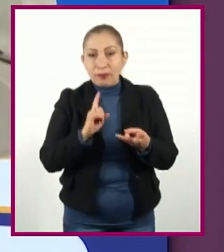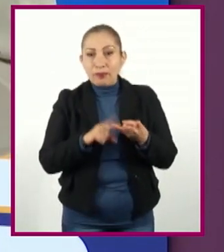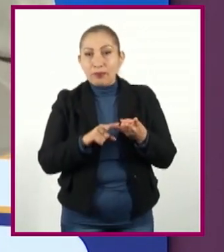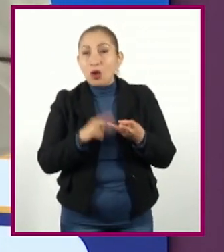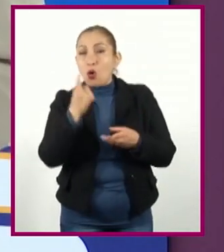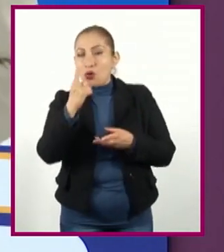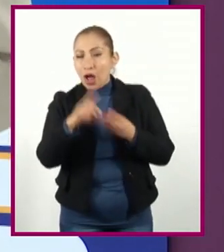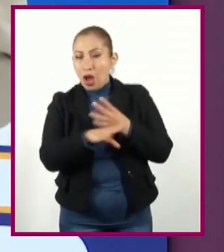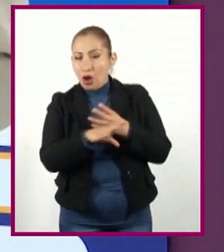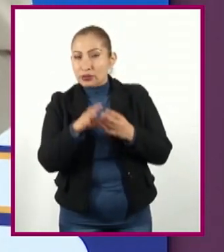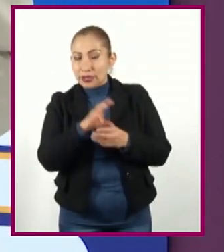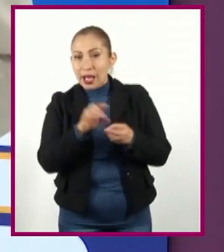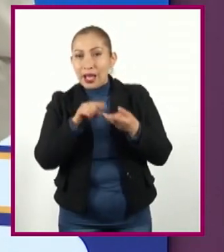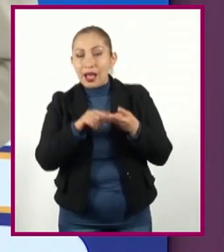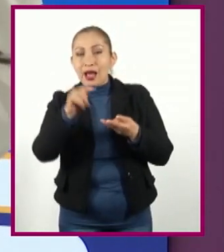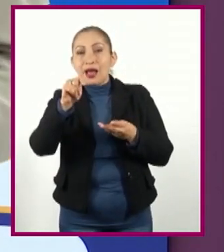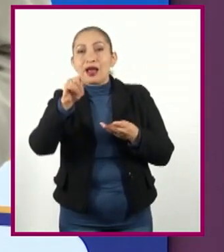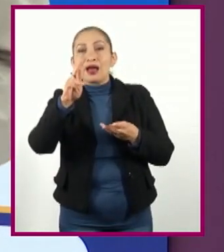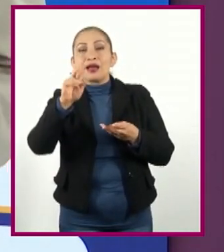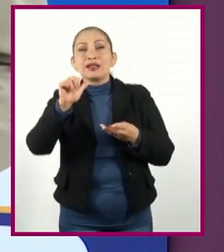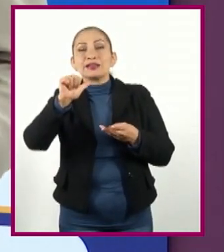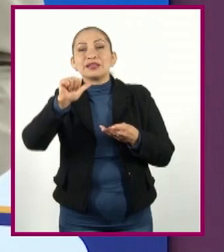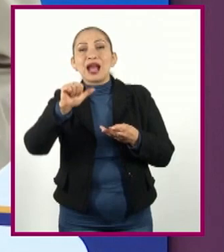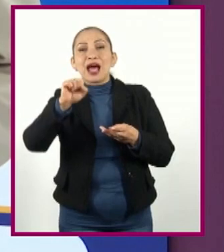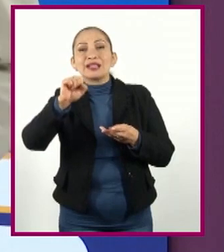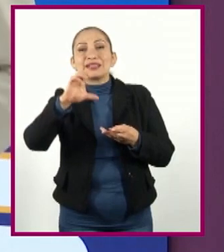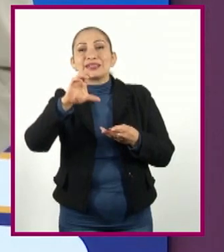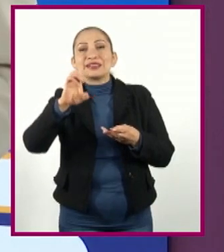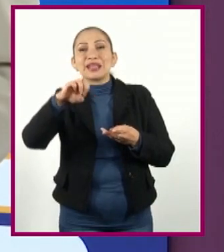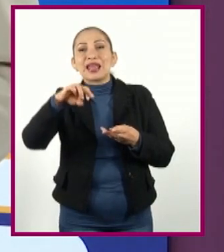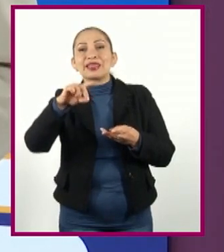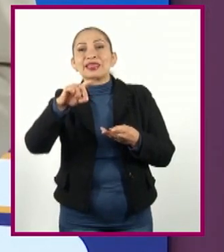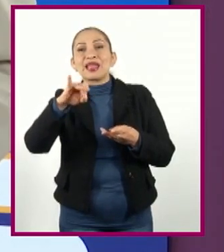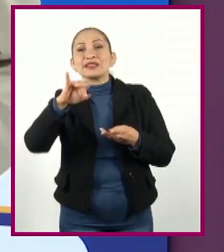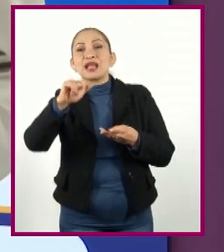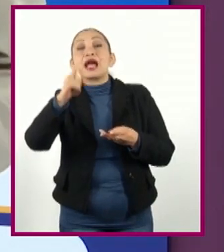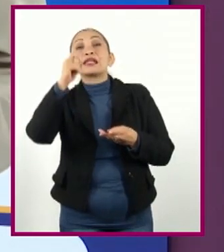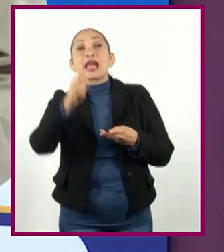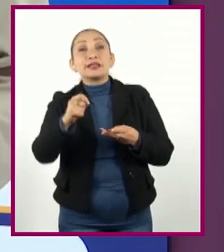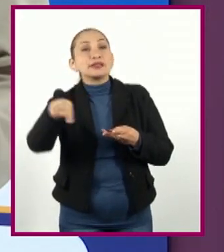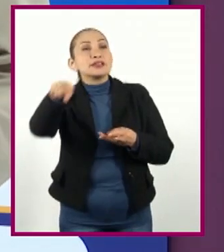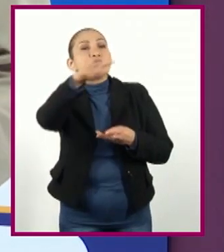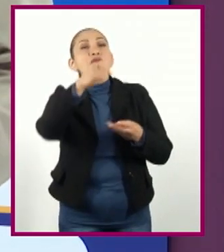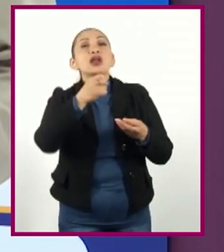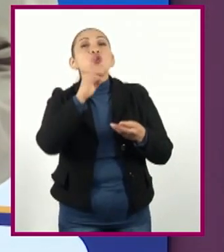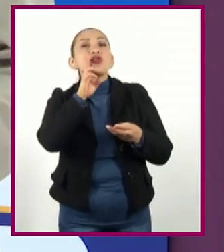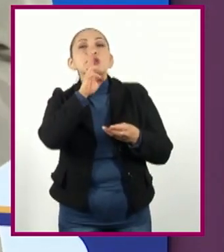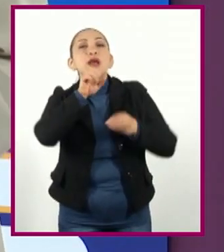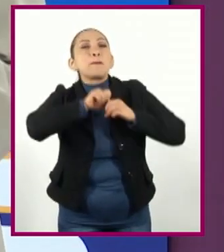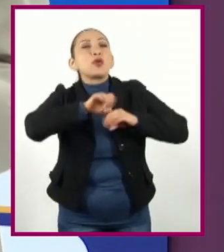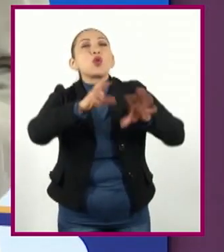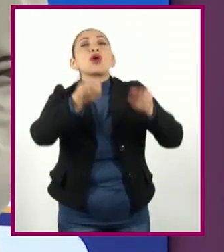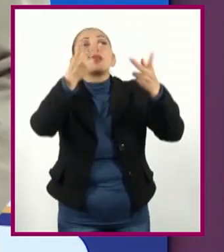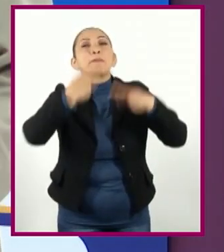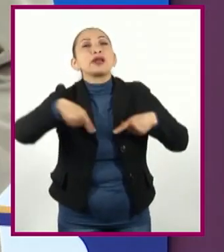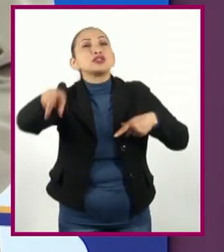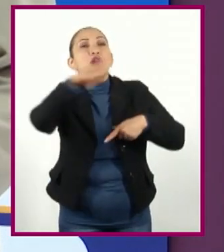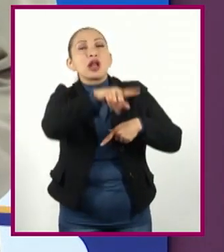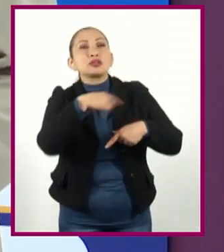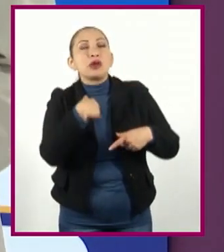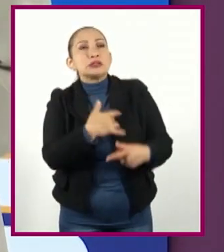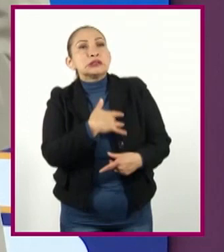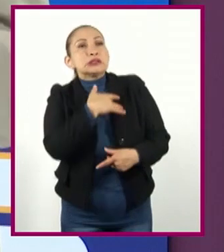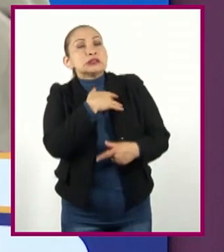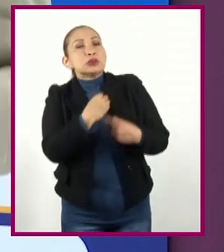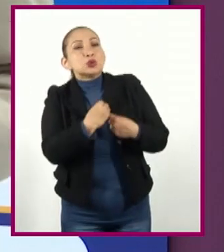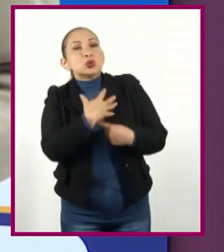Un factor más es la trascendencia y se vincula con la cantidad de personas a las que afecta la noticia. Entre más personas